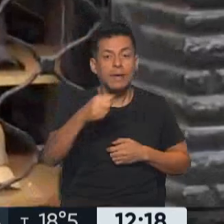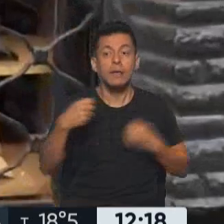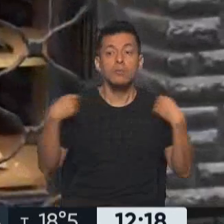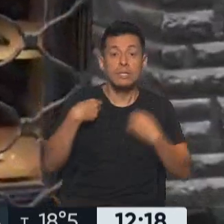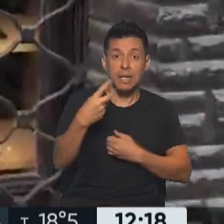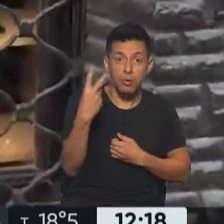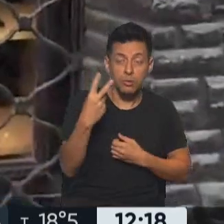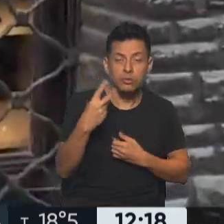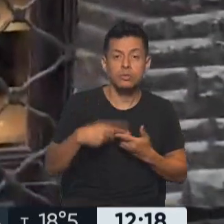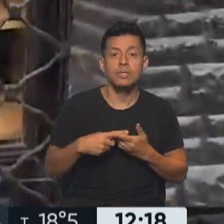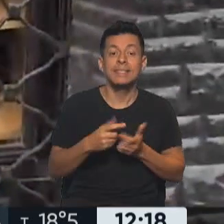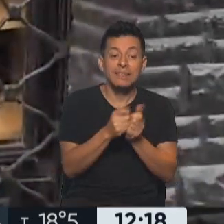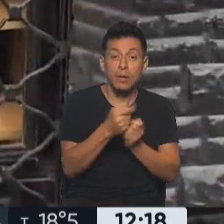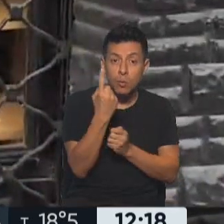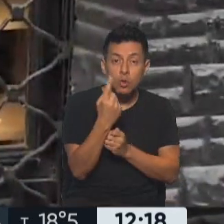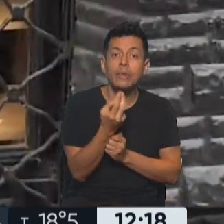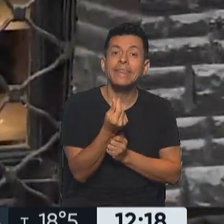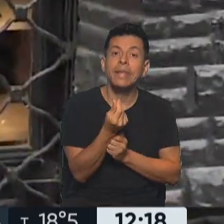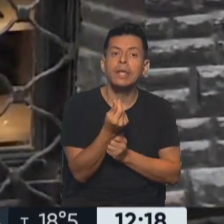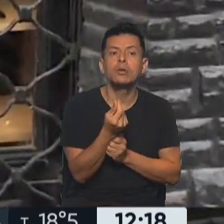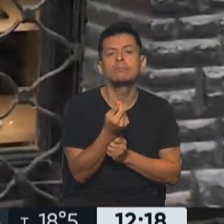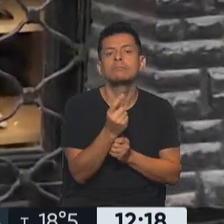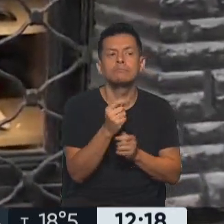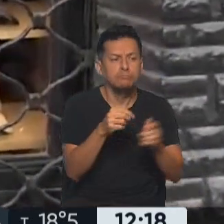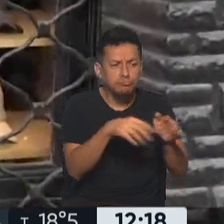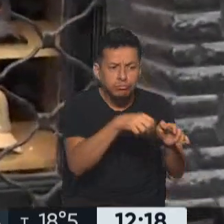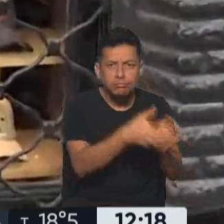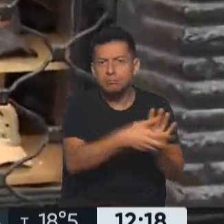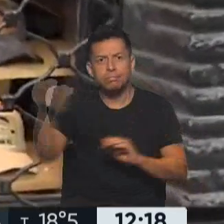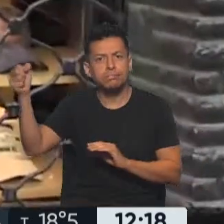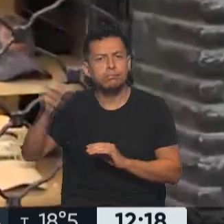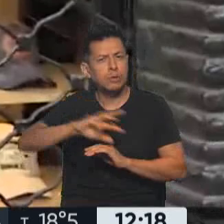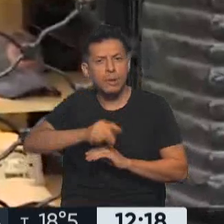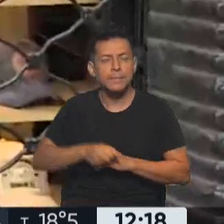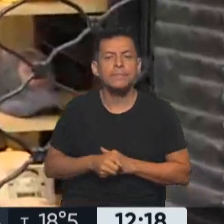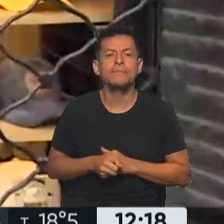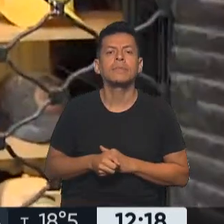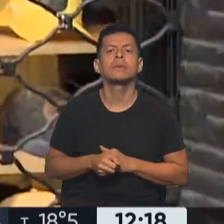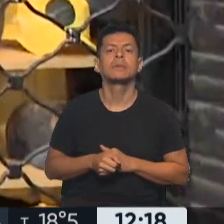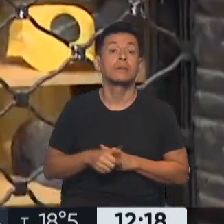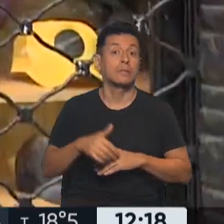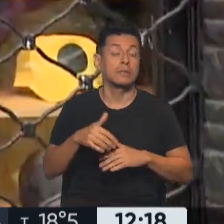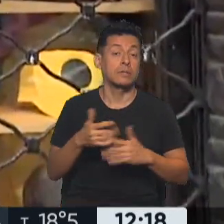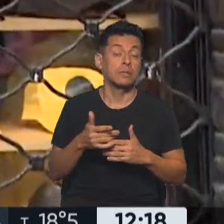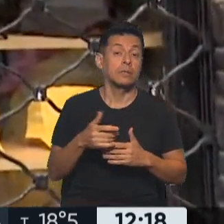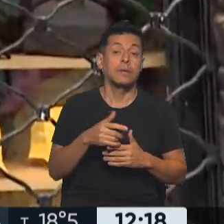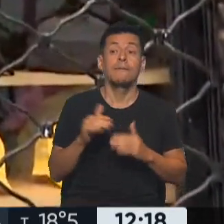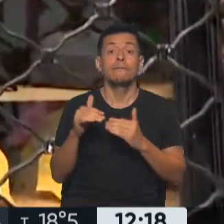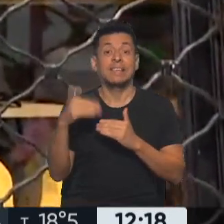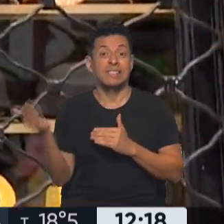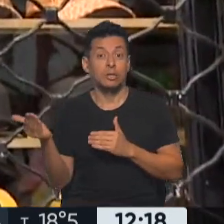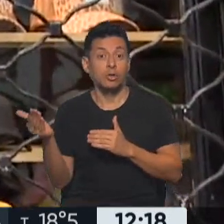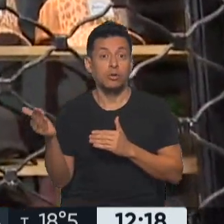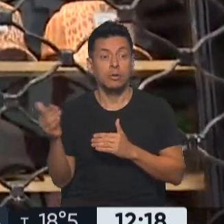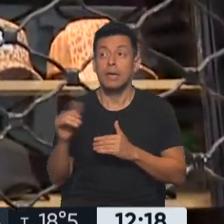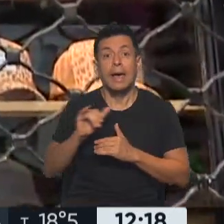mochilas, un celular y dinero que había en la caja. Al rápido accionar del diseñador vecino,